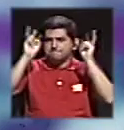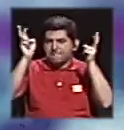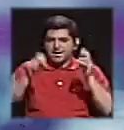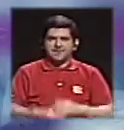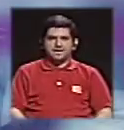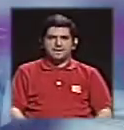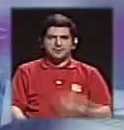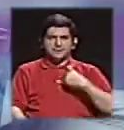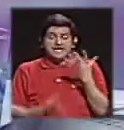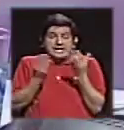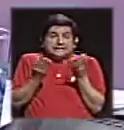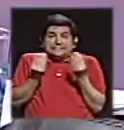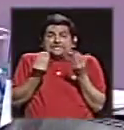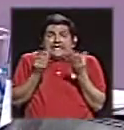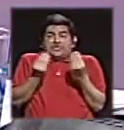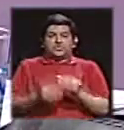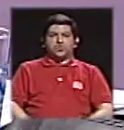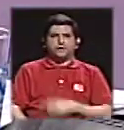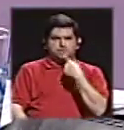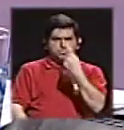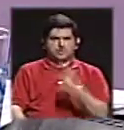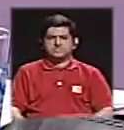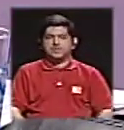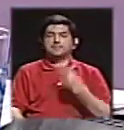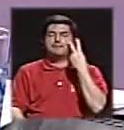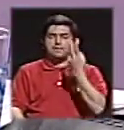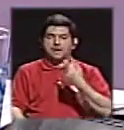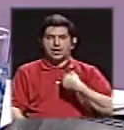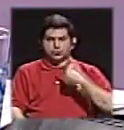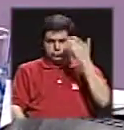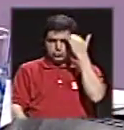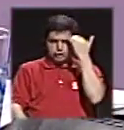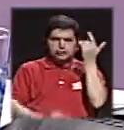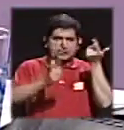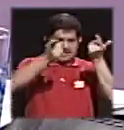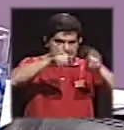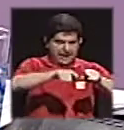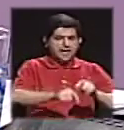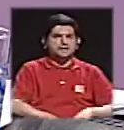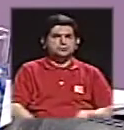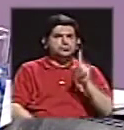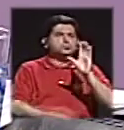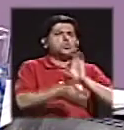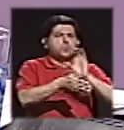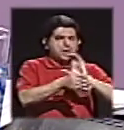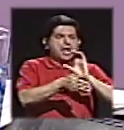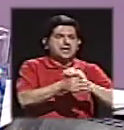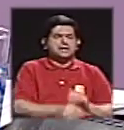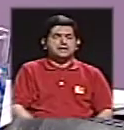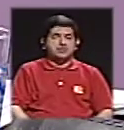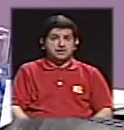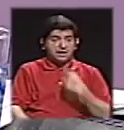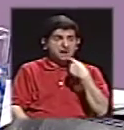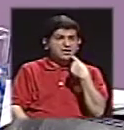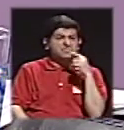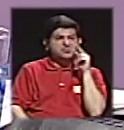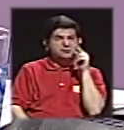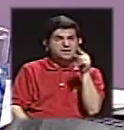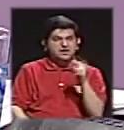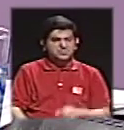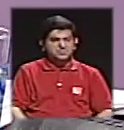el discurso del terror. Entonces dicen, bueno, miren, yo sé de casos en que había una clínica, y esto es un argumento